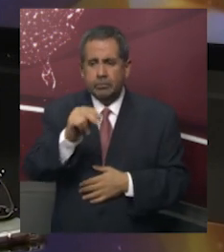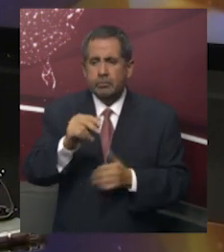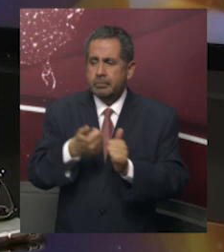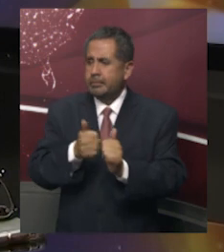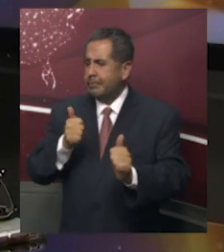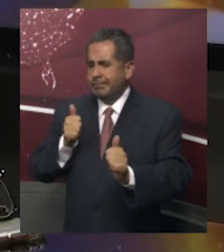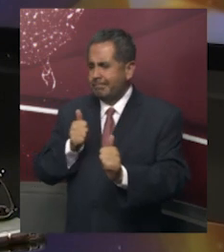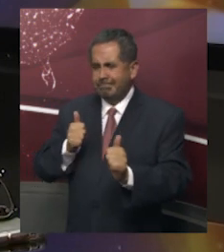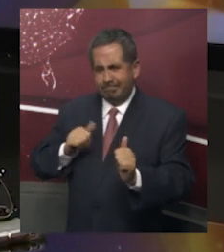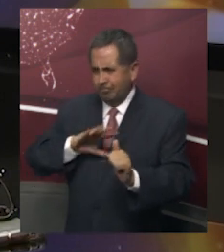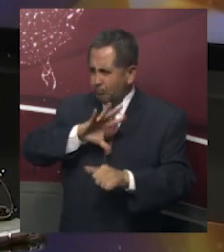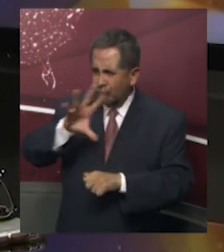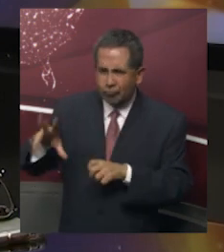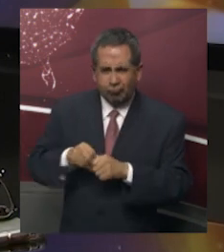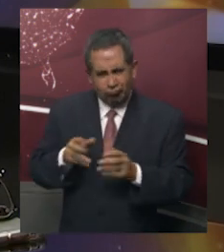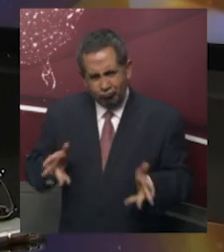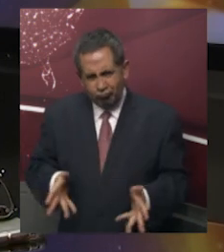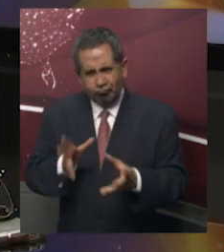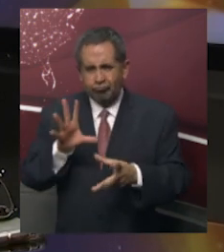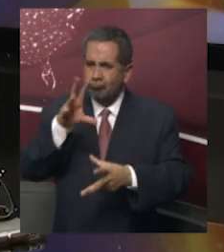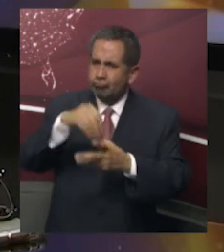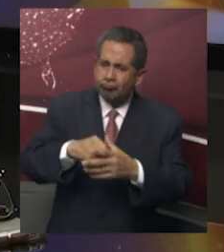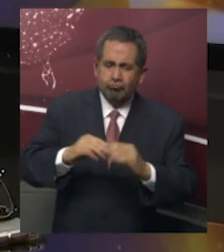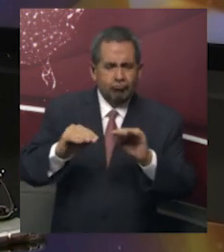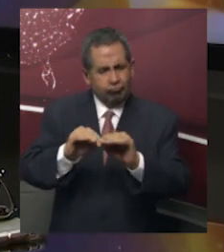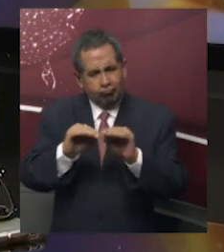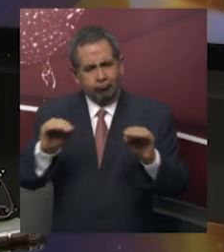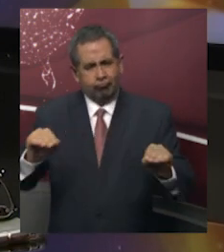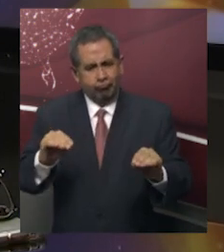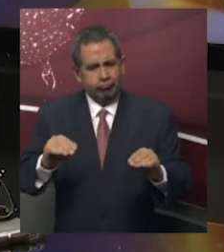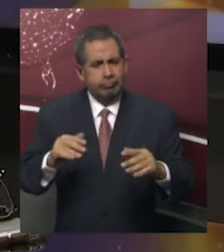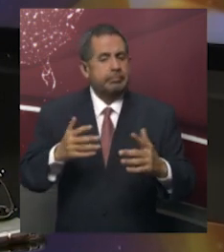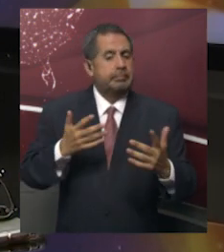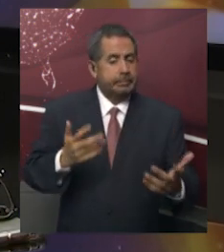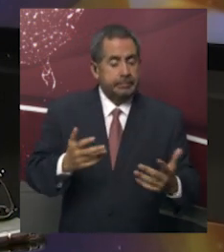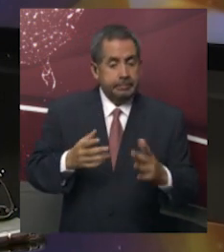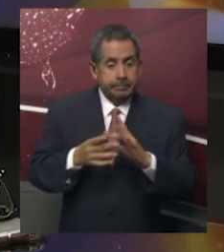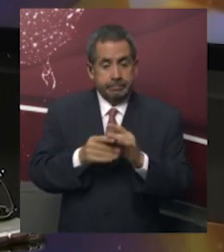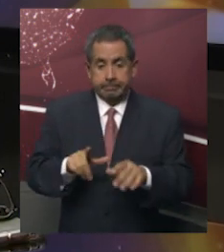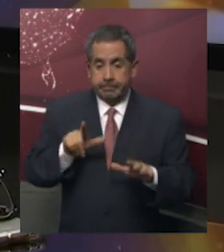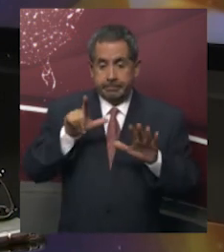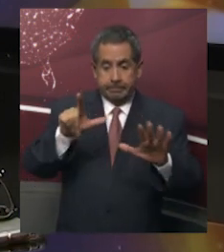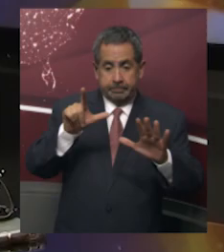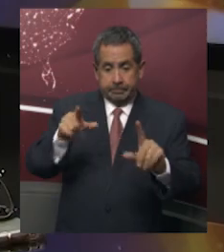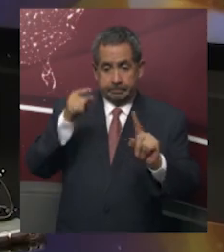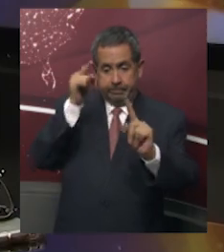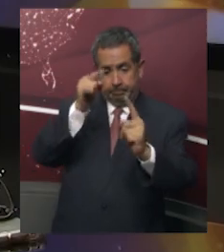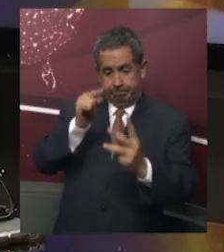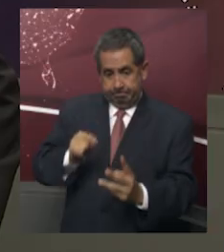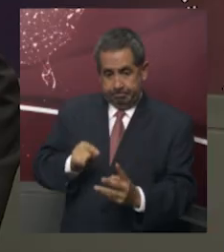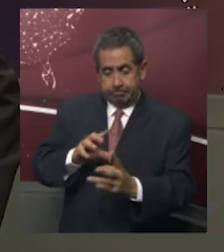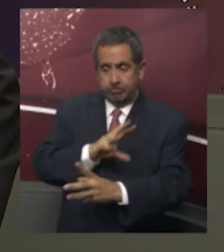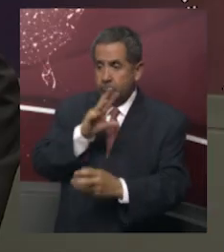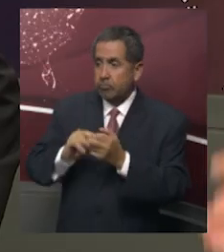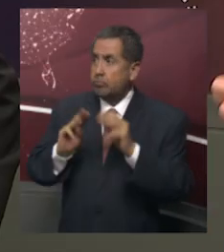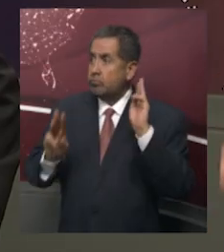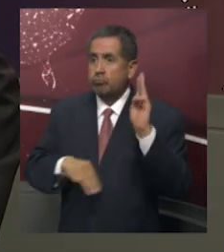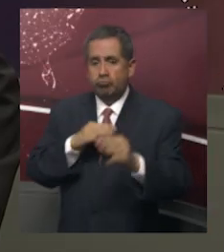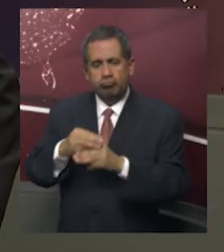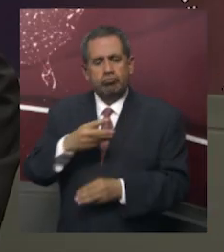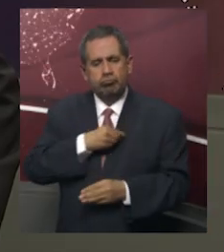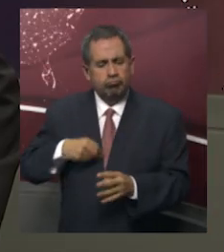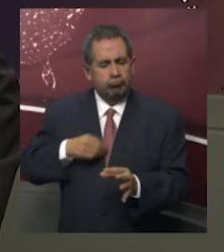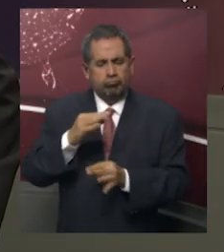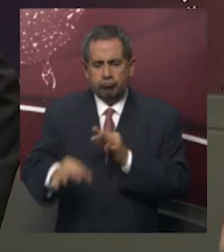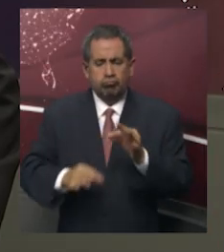atrás, la plena inclusión, un mundo más igualitario. Y para eso se fijan 17 objetivos que todo el planeta debe cumplir